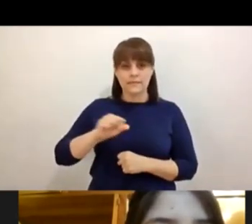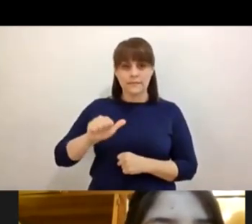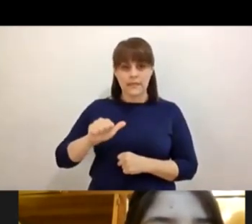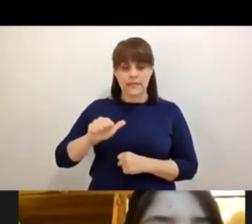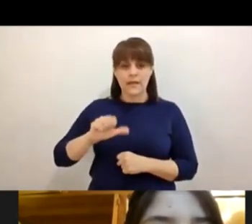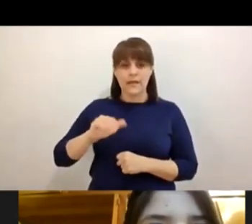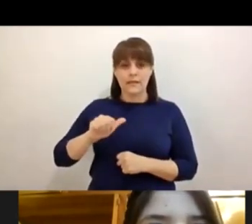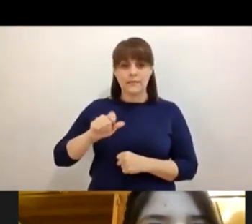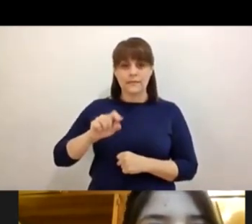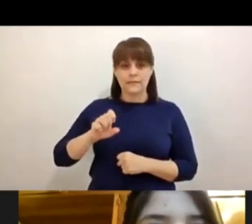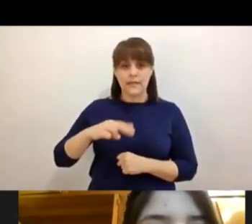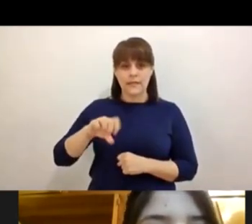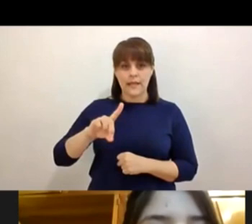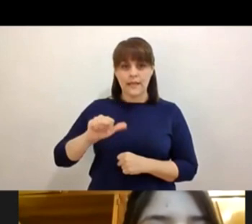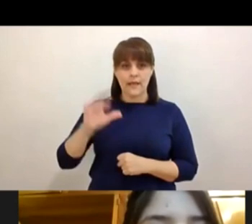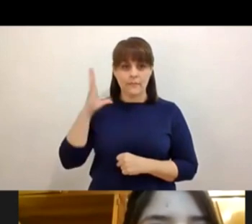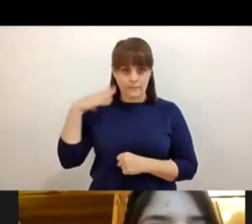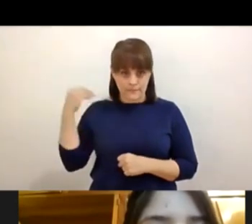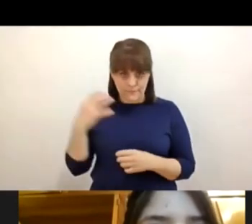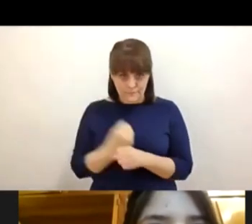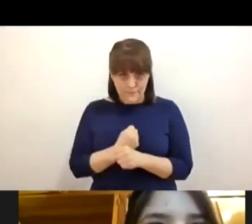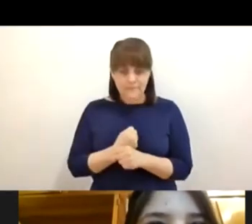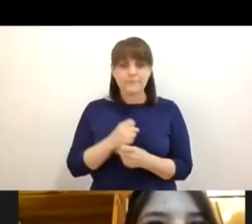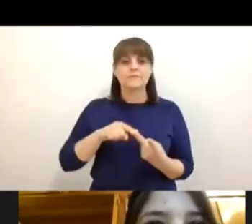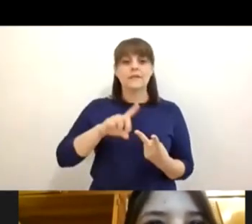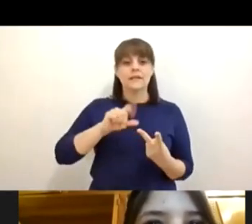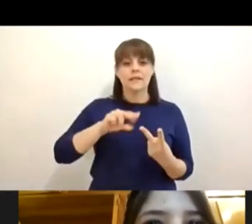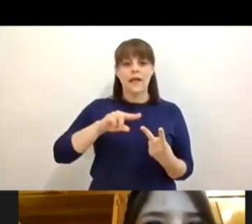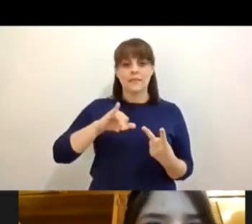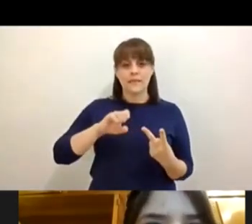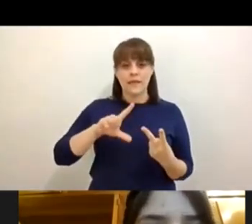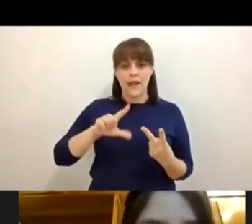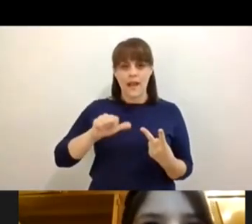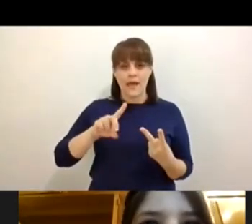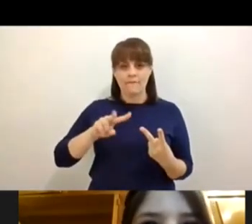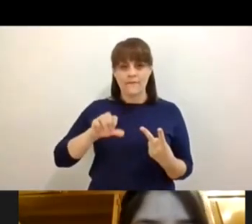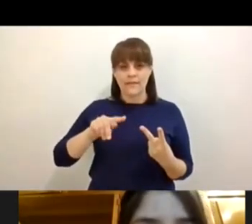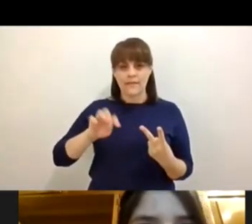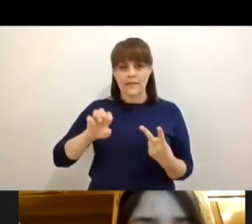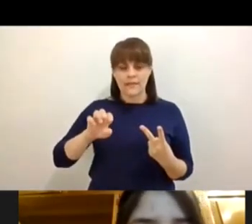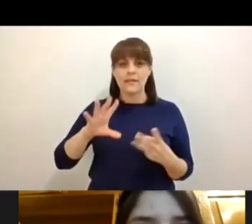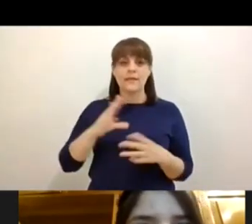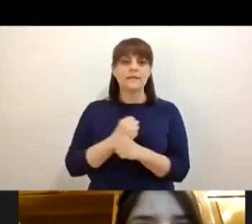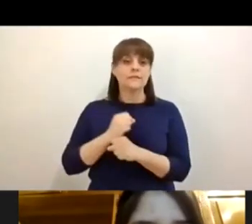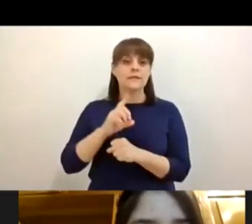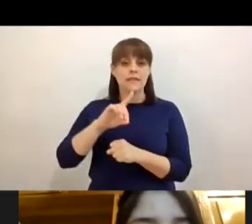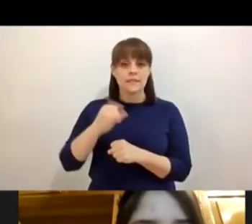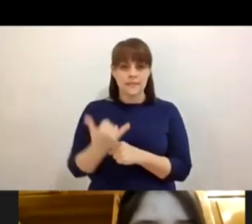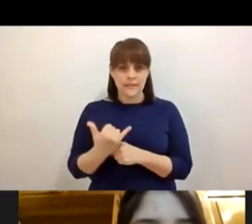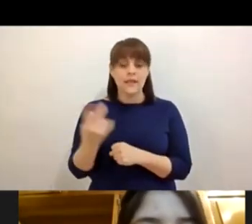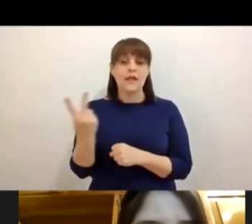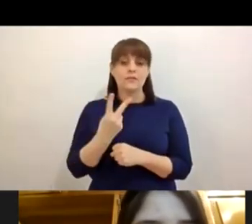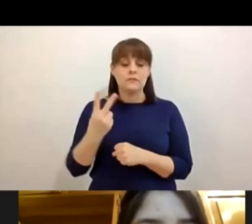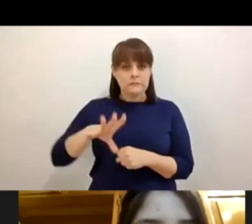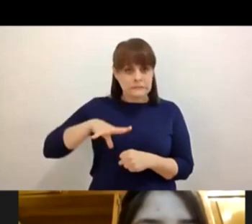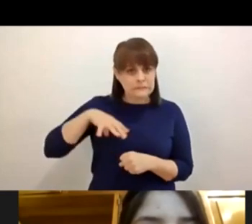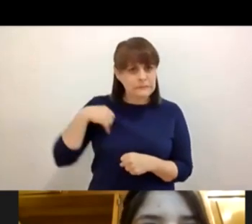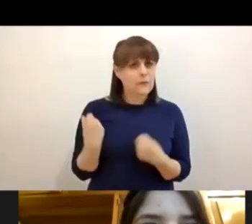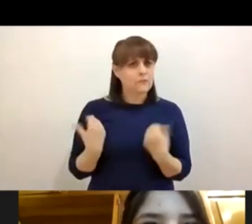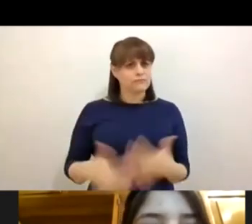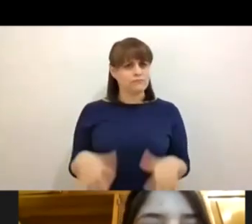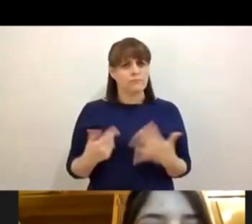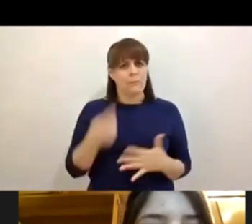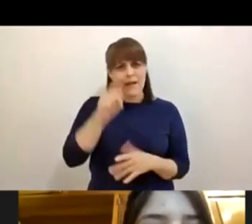Vite, que están haciendo un esfuerzo tremendo, mucho más que el que nosotros, por hacer llegar para todas y para todos